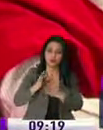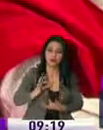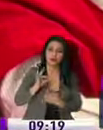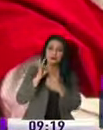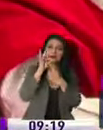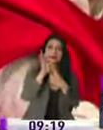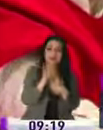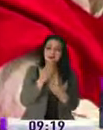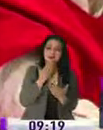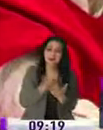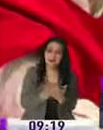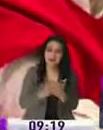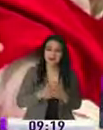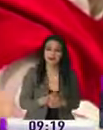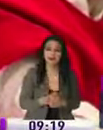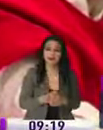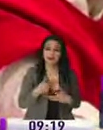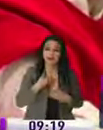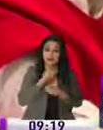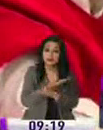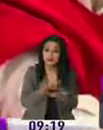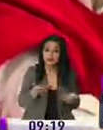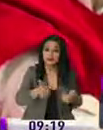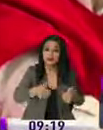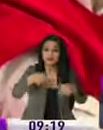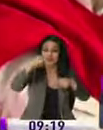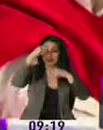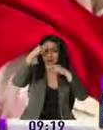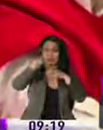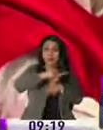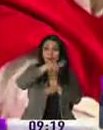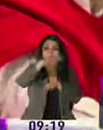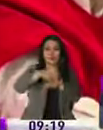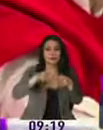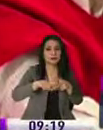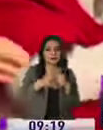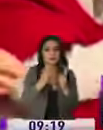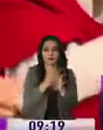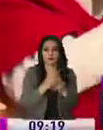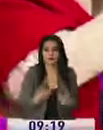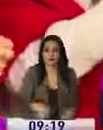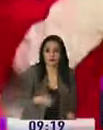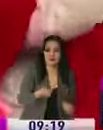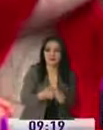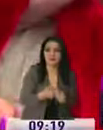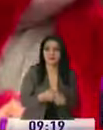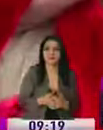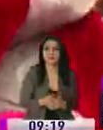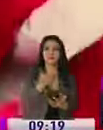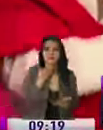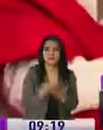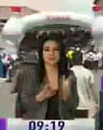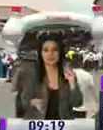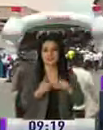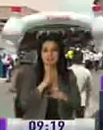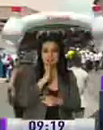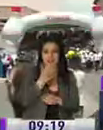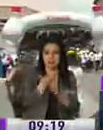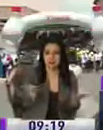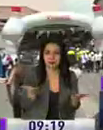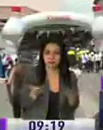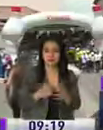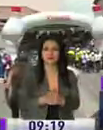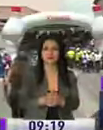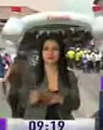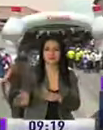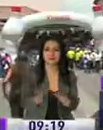gentil invitación. Una buena noticia: ese aeropuerto empieza a funcionar ya mismo. Gracias, hasta siempre. Por su